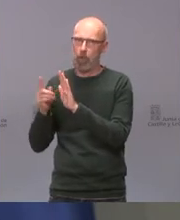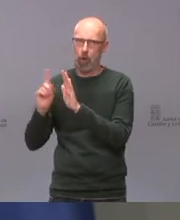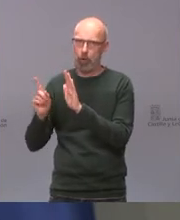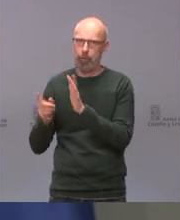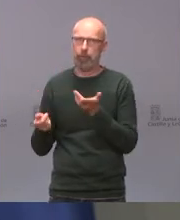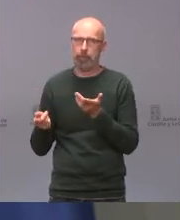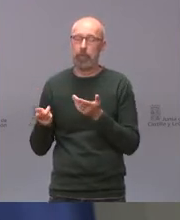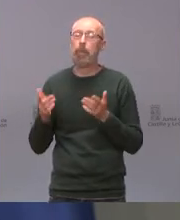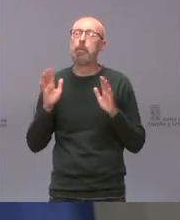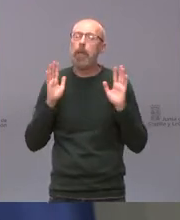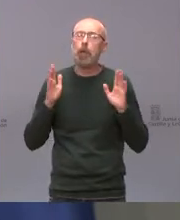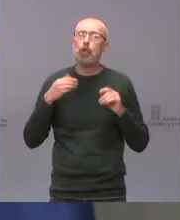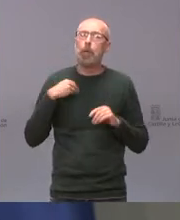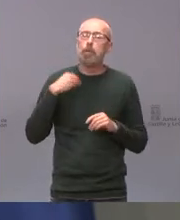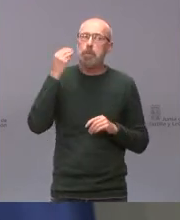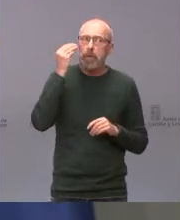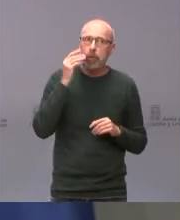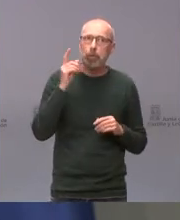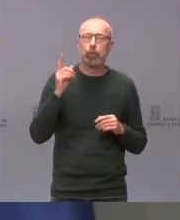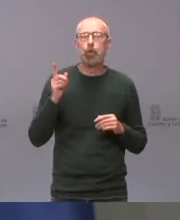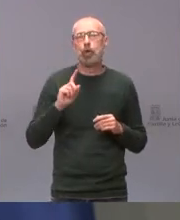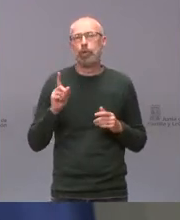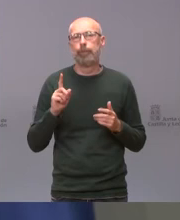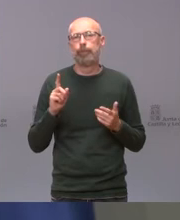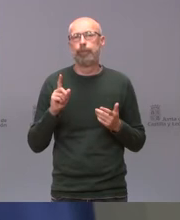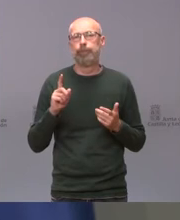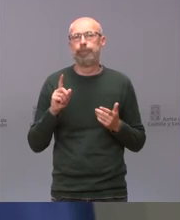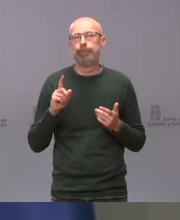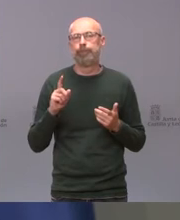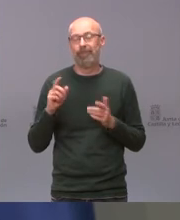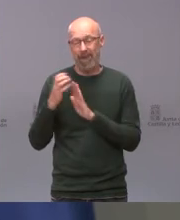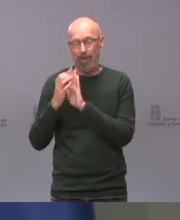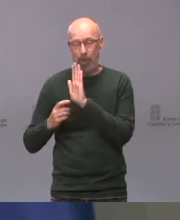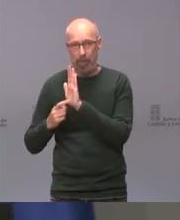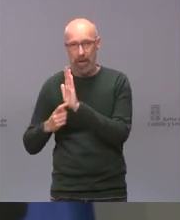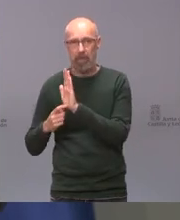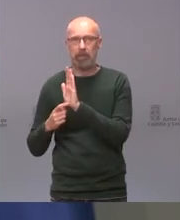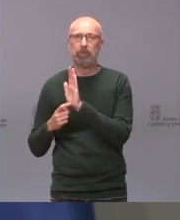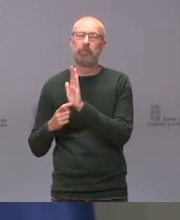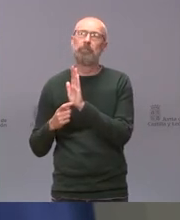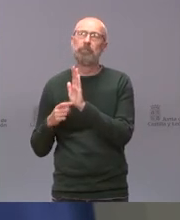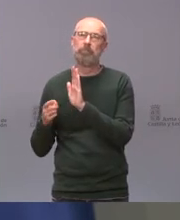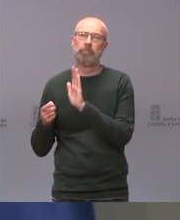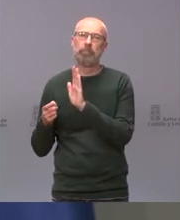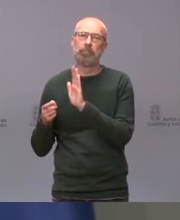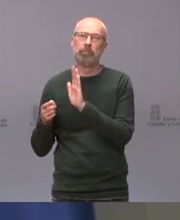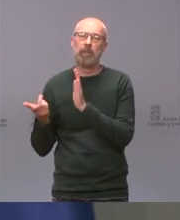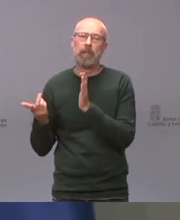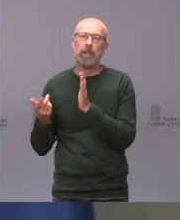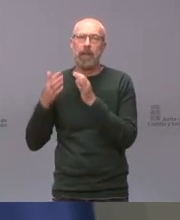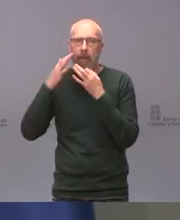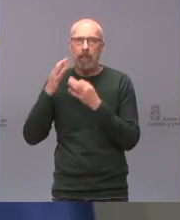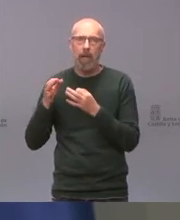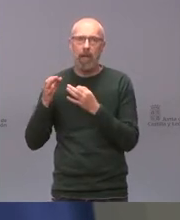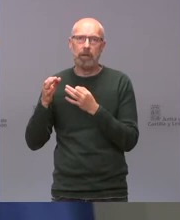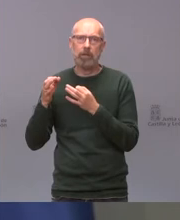creo que en lo que respecta a esta parte del informe haya más allá, nada más allá, que falta